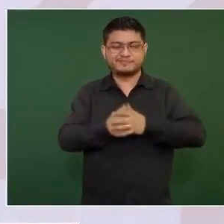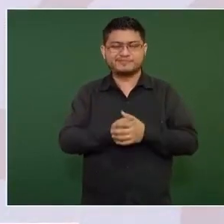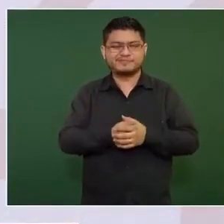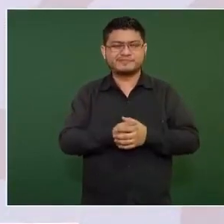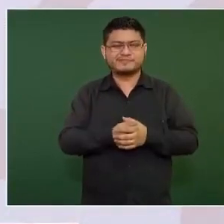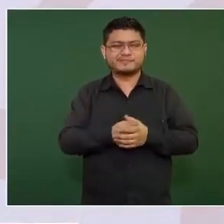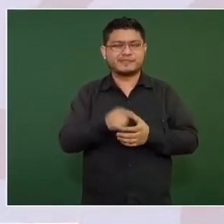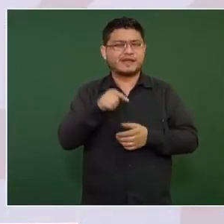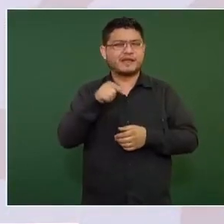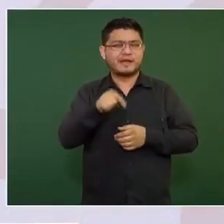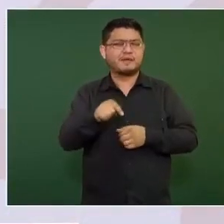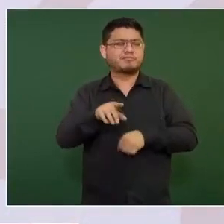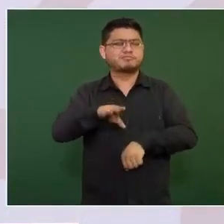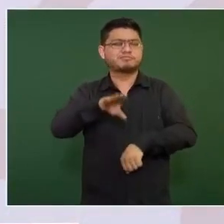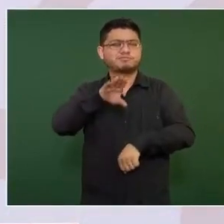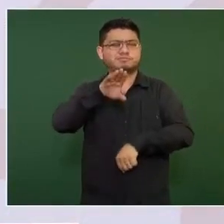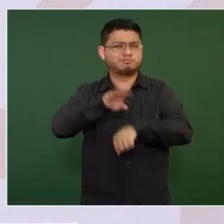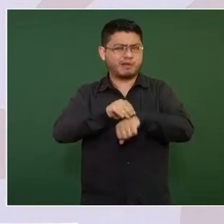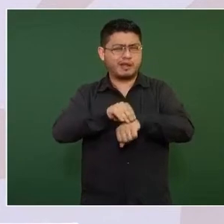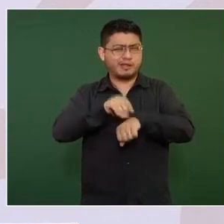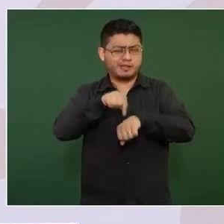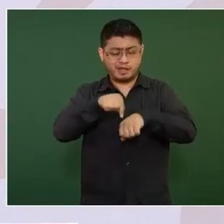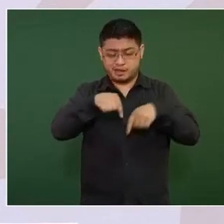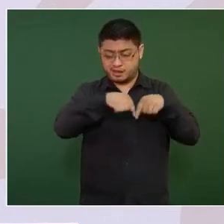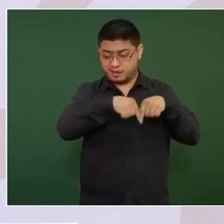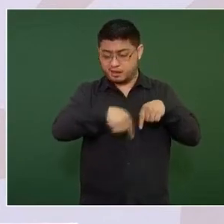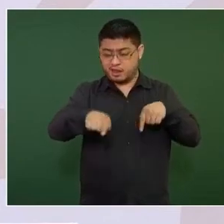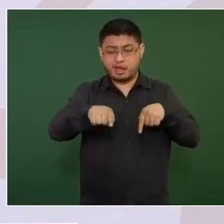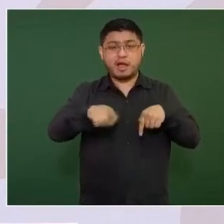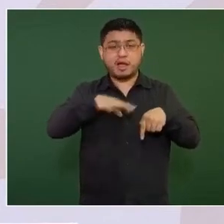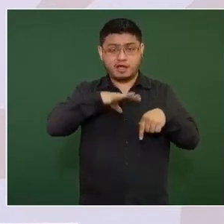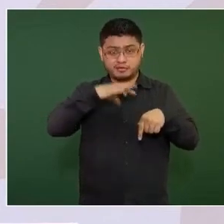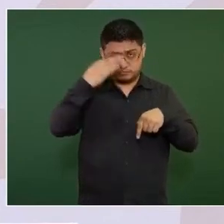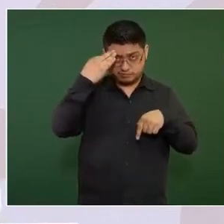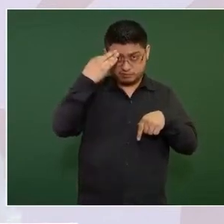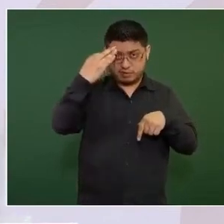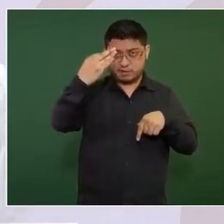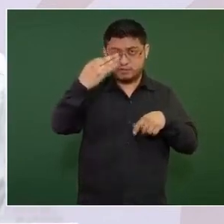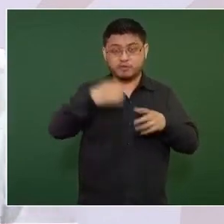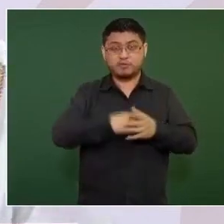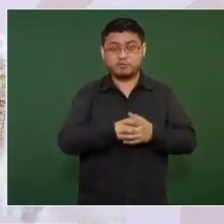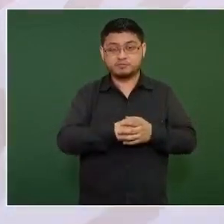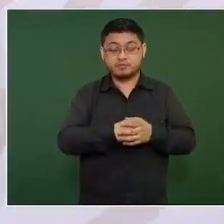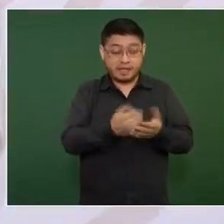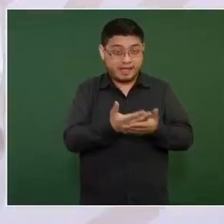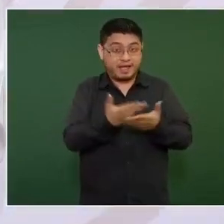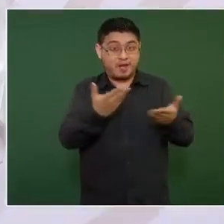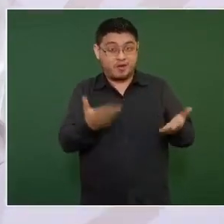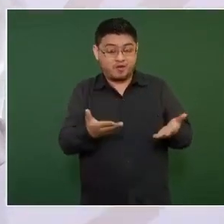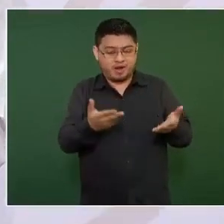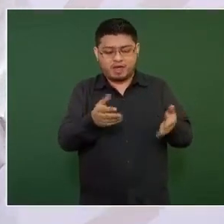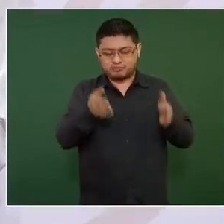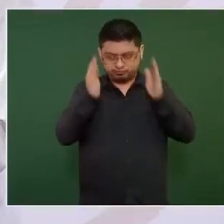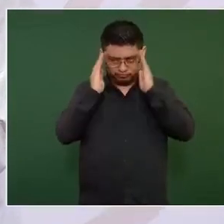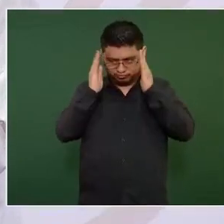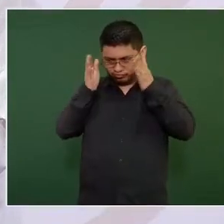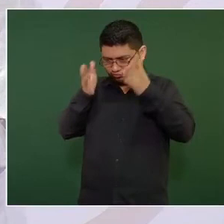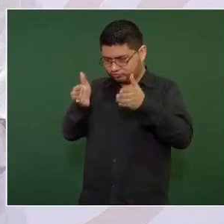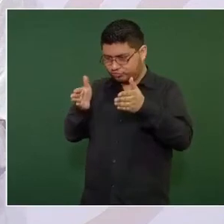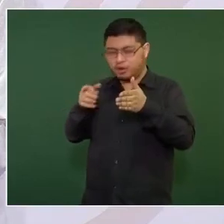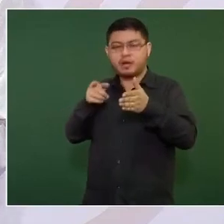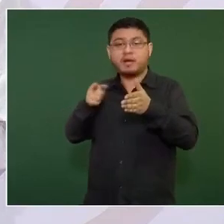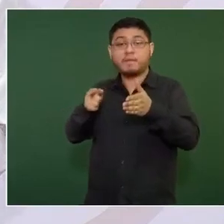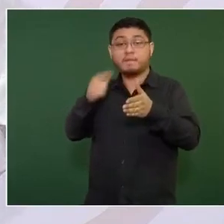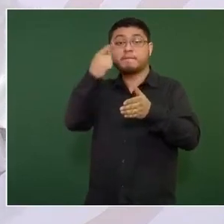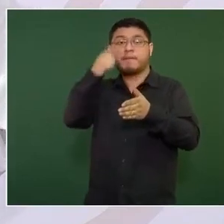significó pues tiempo y por eso estamos ahora con el propósito de